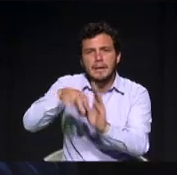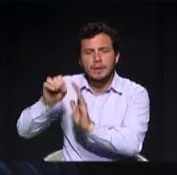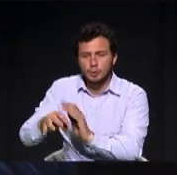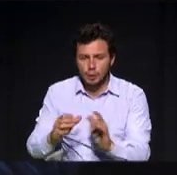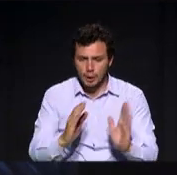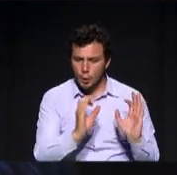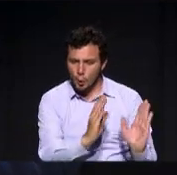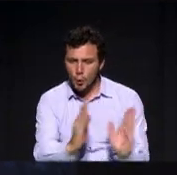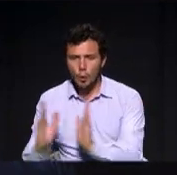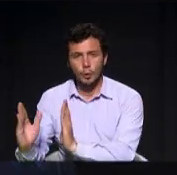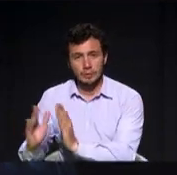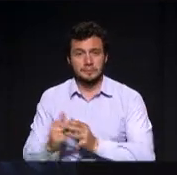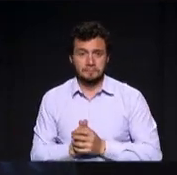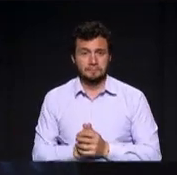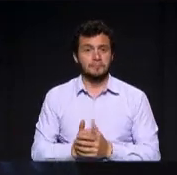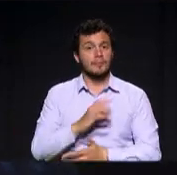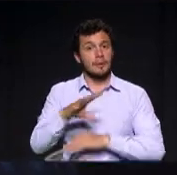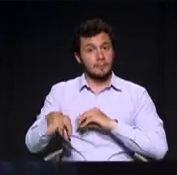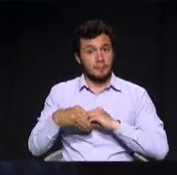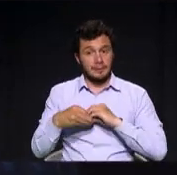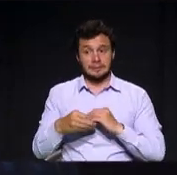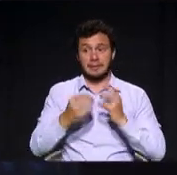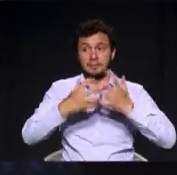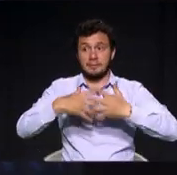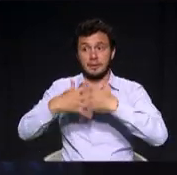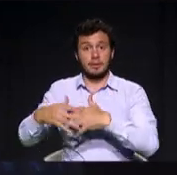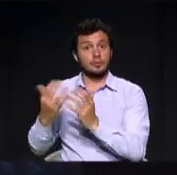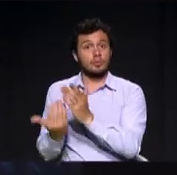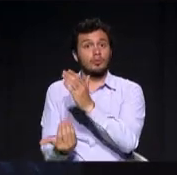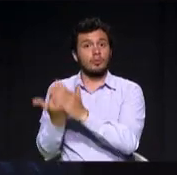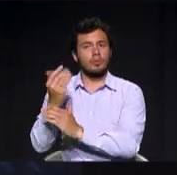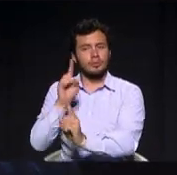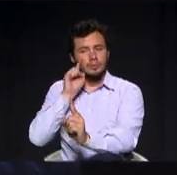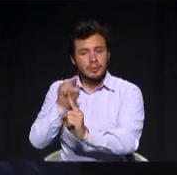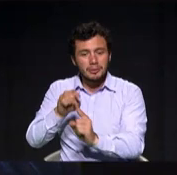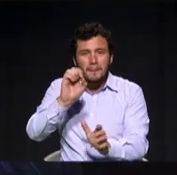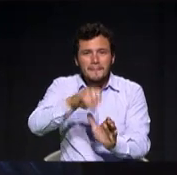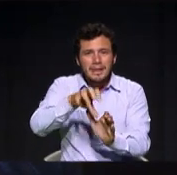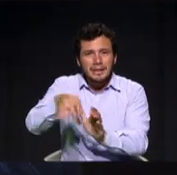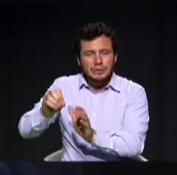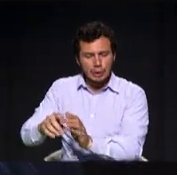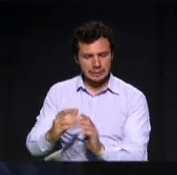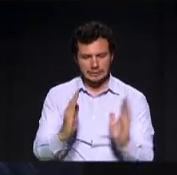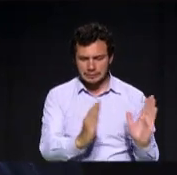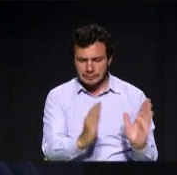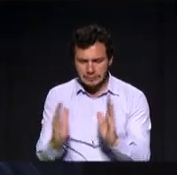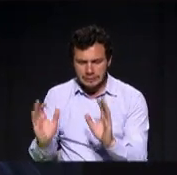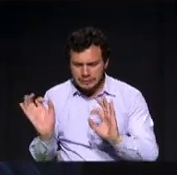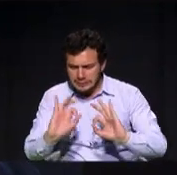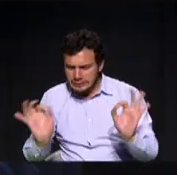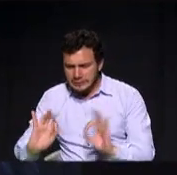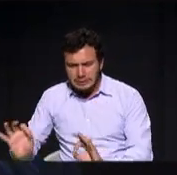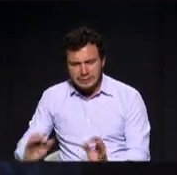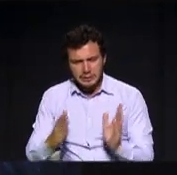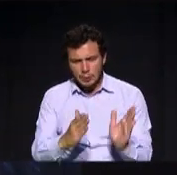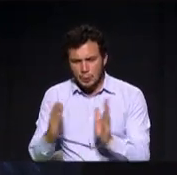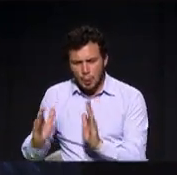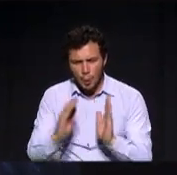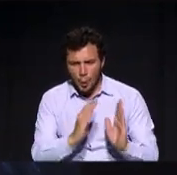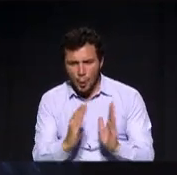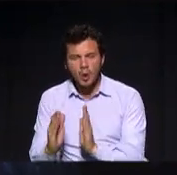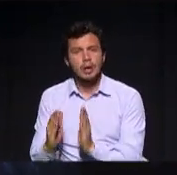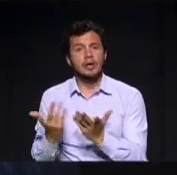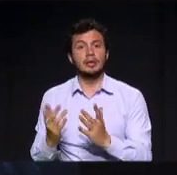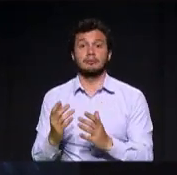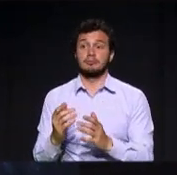empresas desde los residuos sólidos generando 280 mil empleos es claro